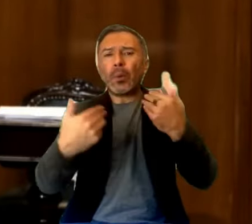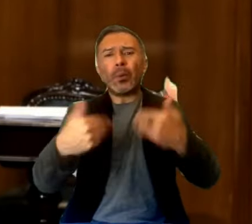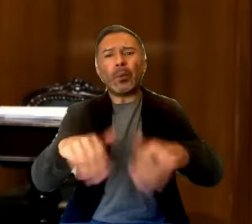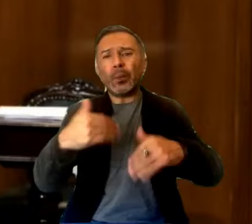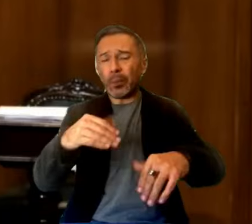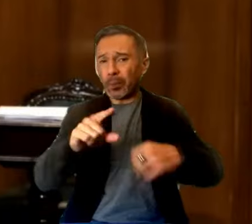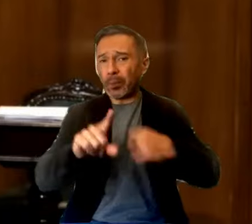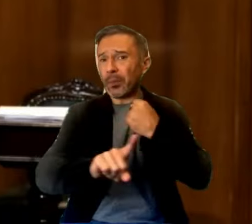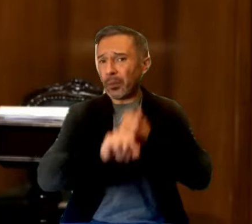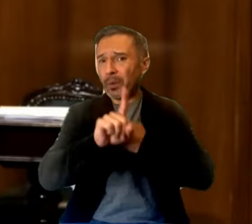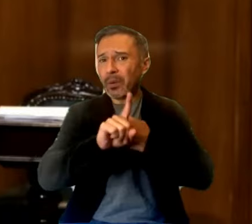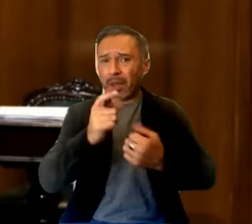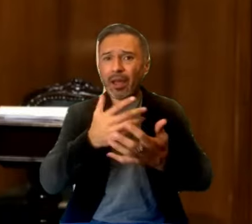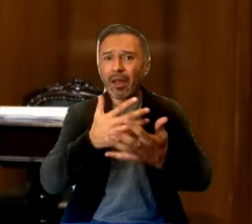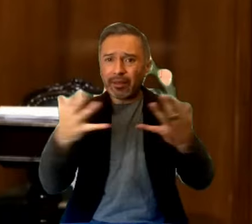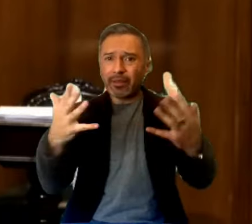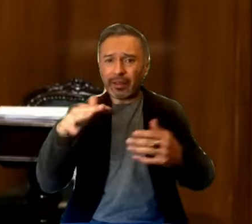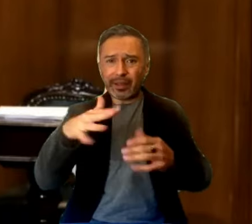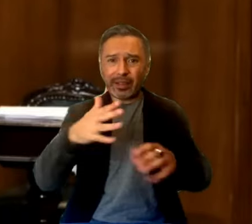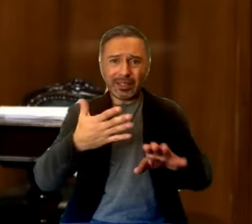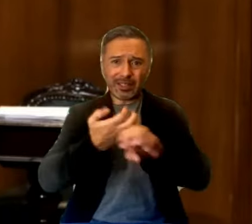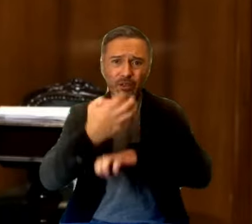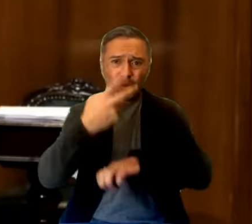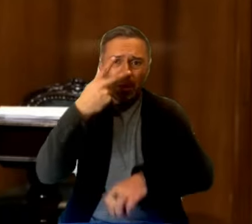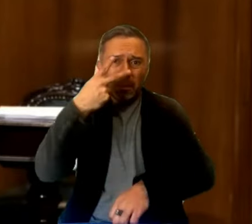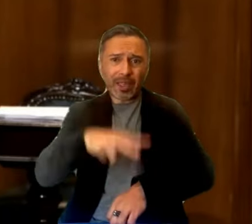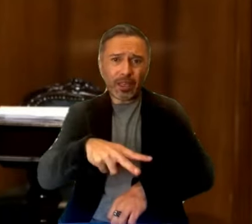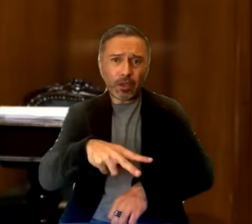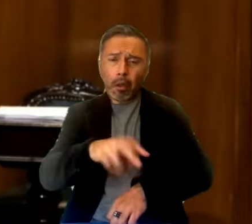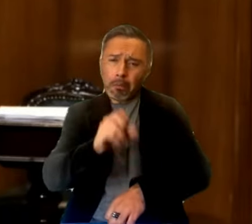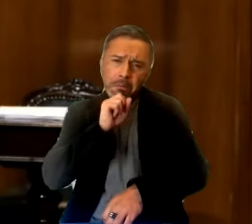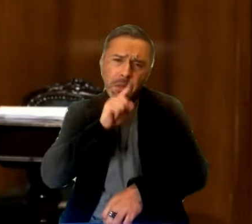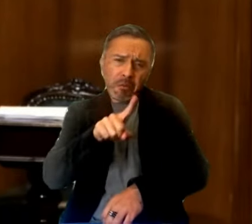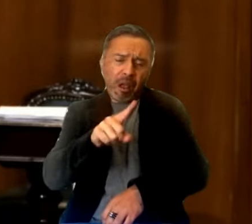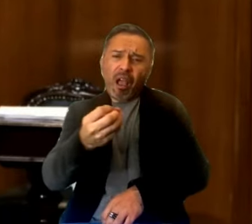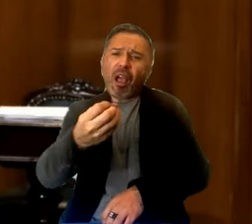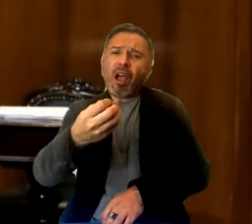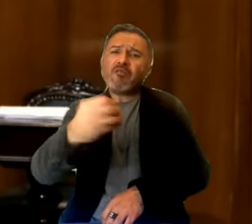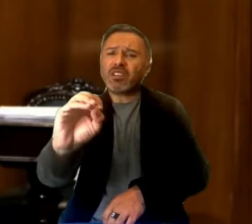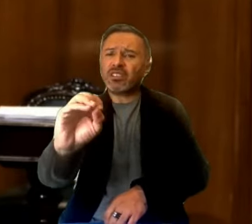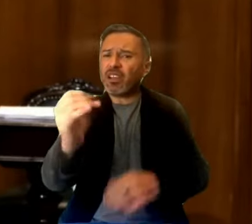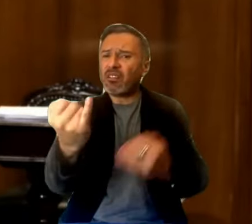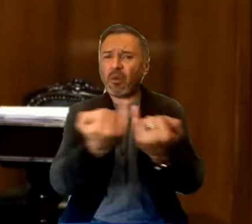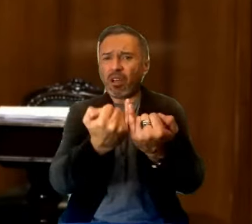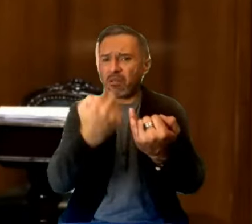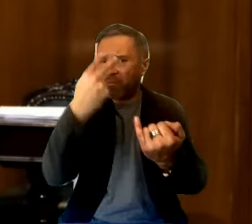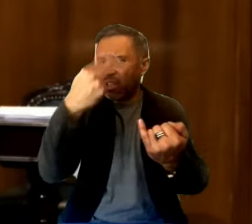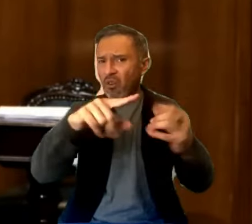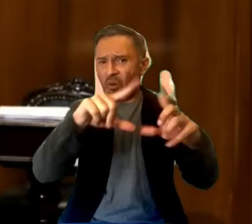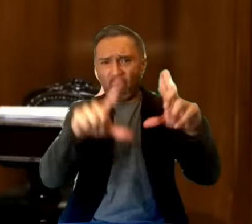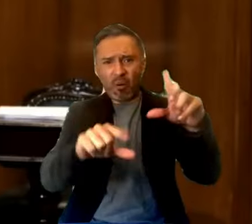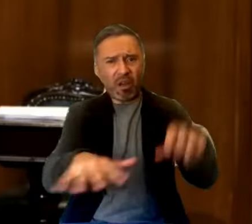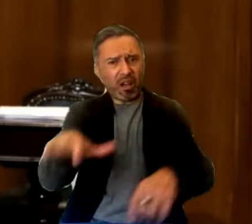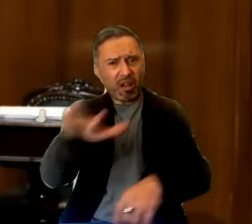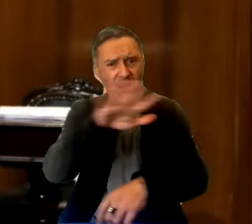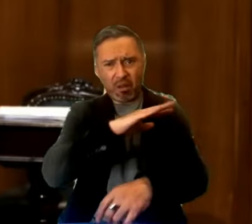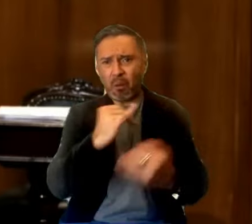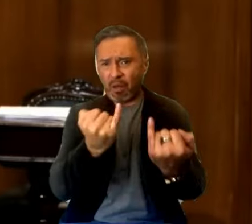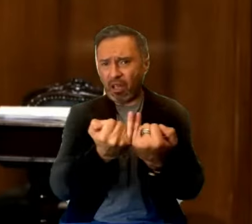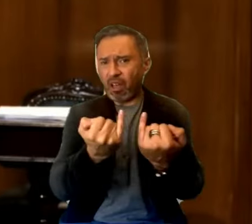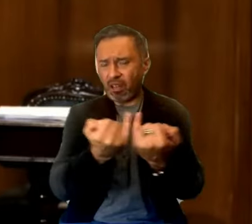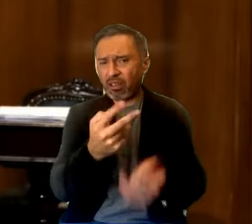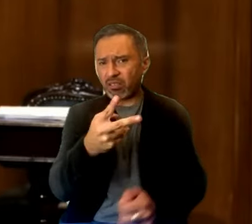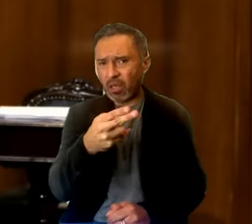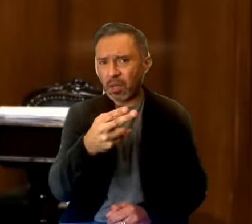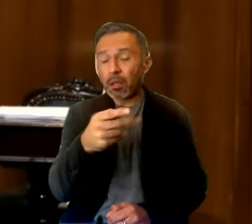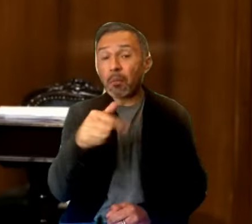en nuestro estado. En todo el país, desde luego, pero particularizando nuestro estado,